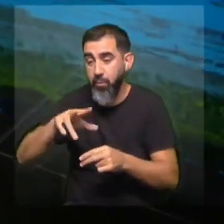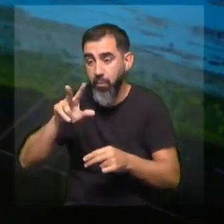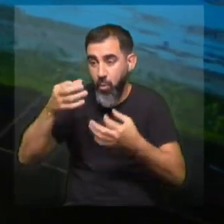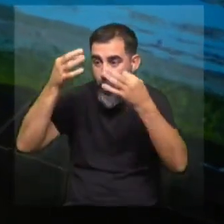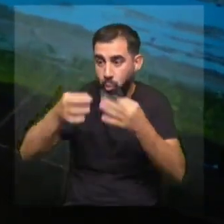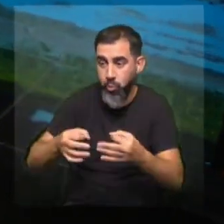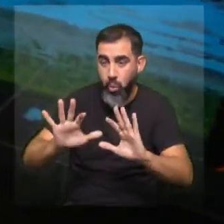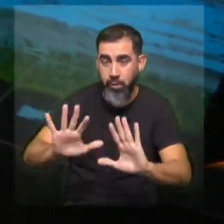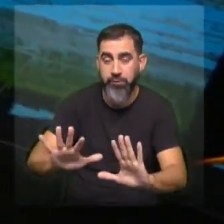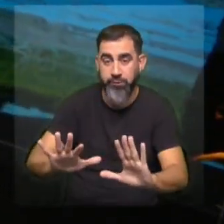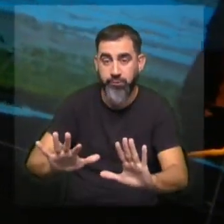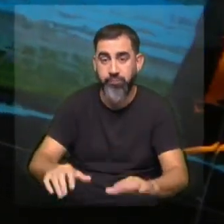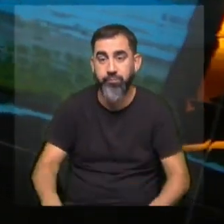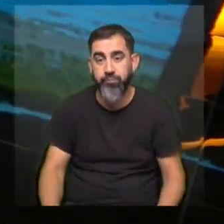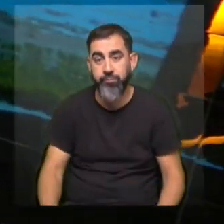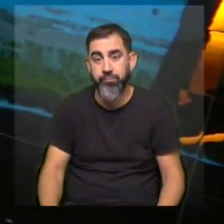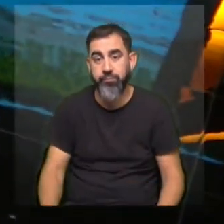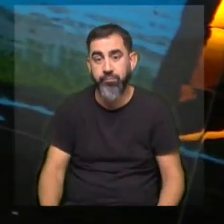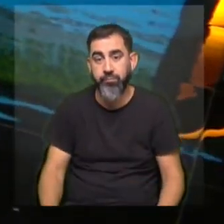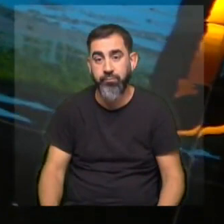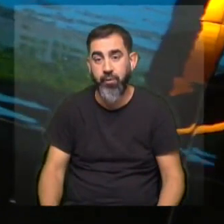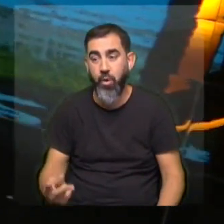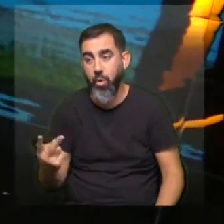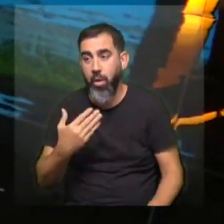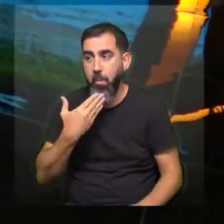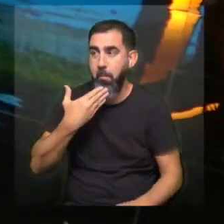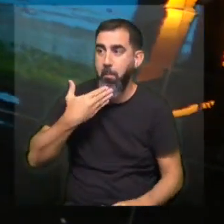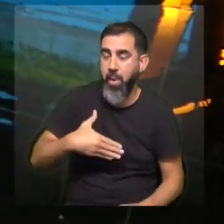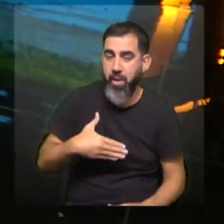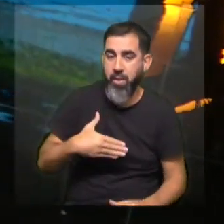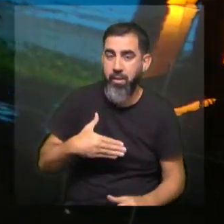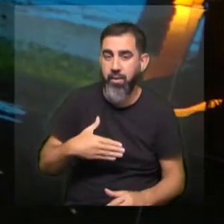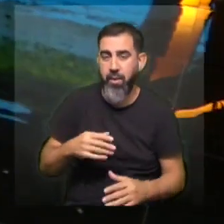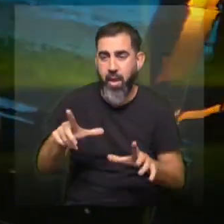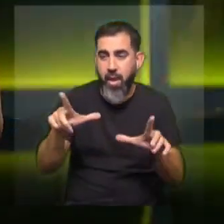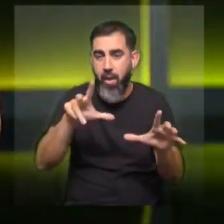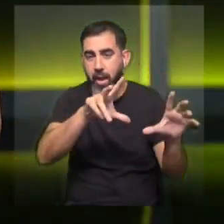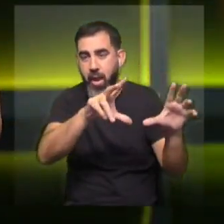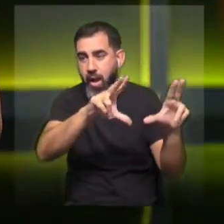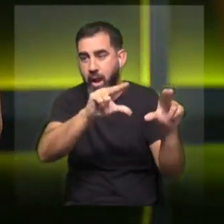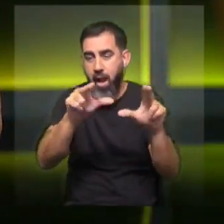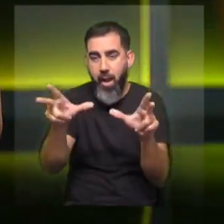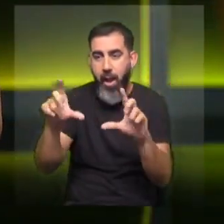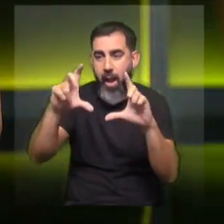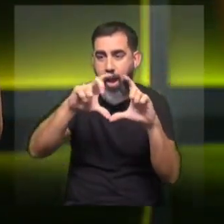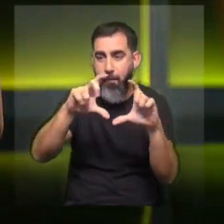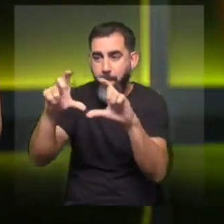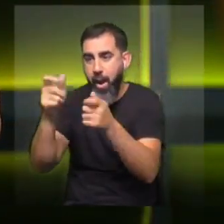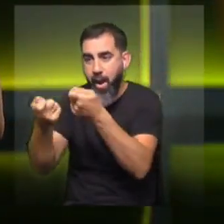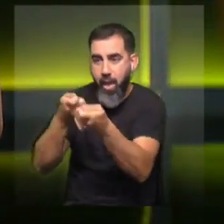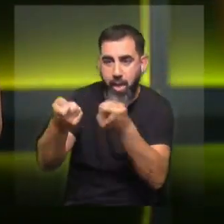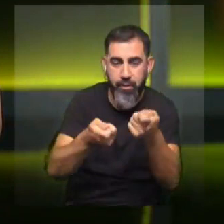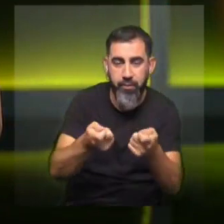apareció eso y nos quedamos enloquecidos, llenamos de cámara todo eso ahí. Y bueno,